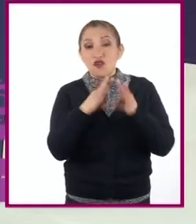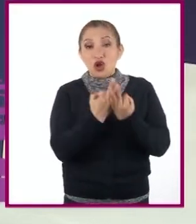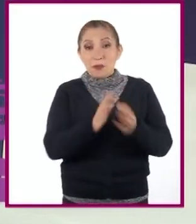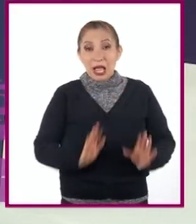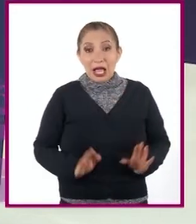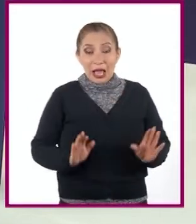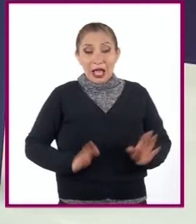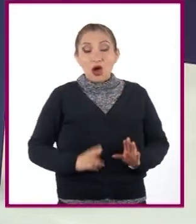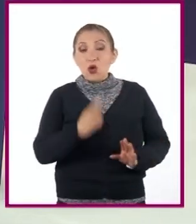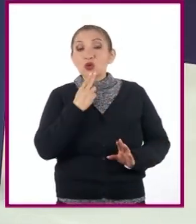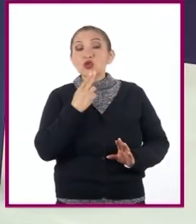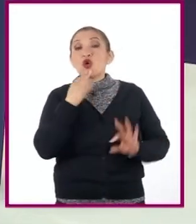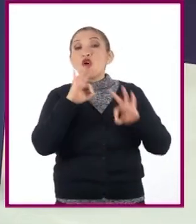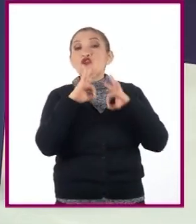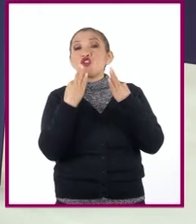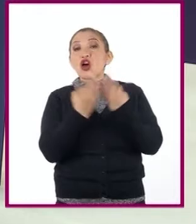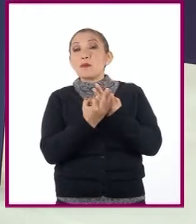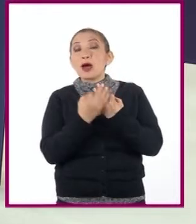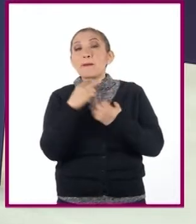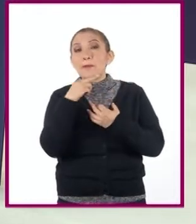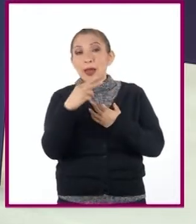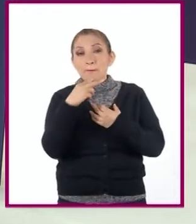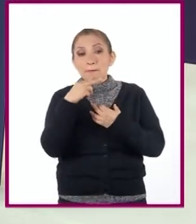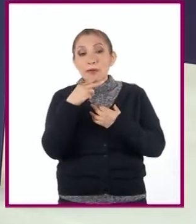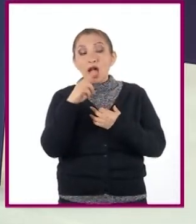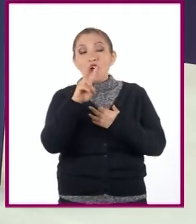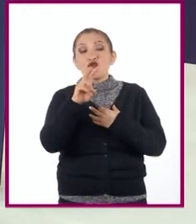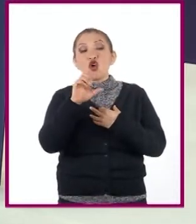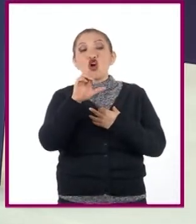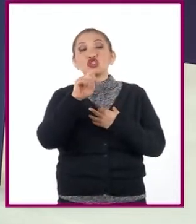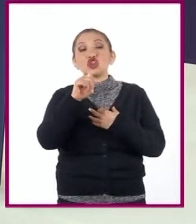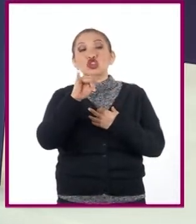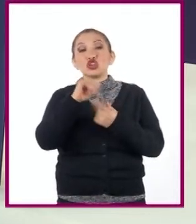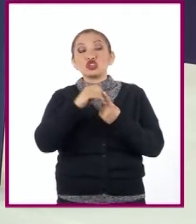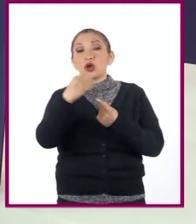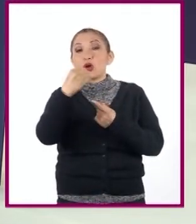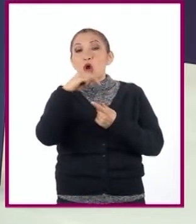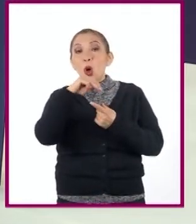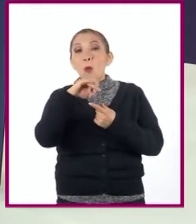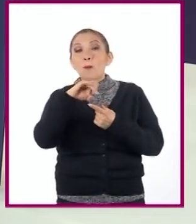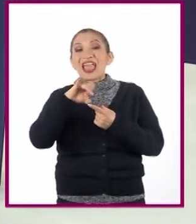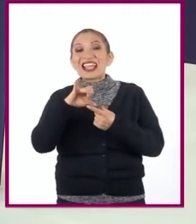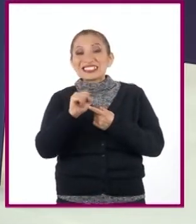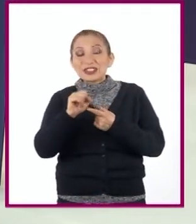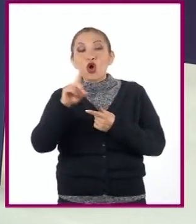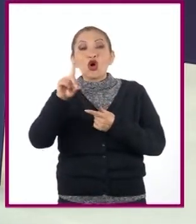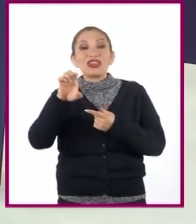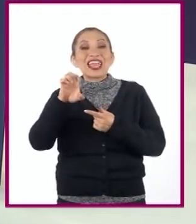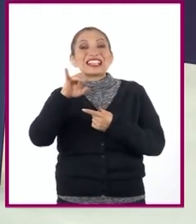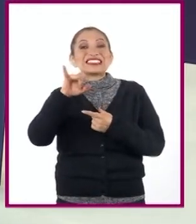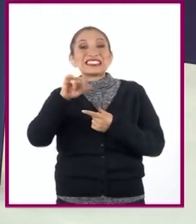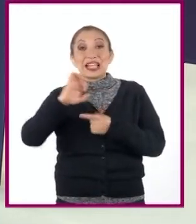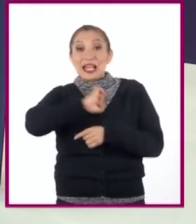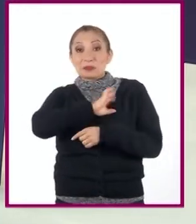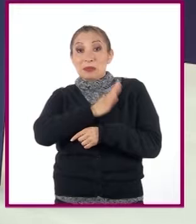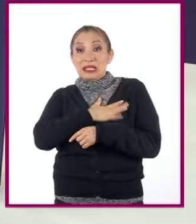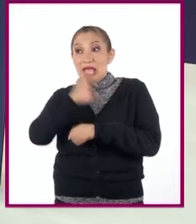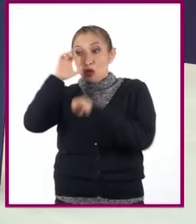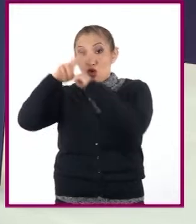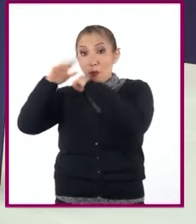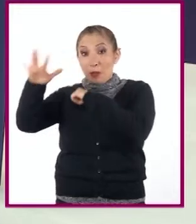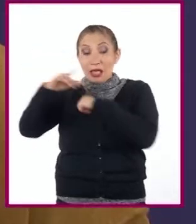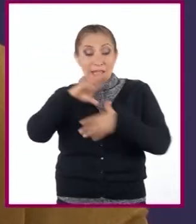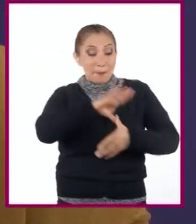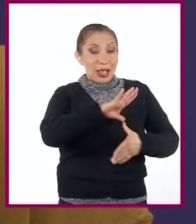tipo es el uso de formas verbales como vosotros coméis o vosotros decís en el español europeo, que en